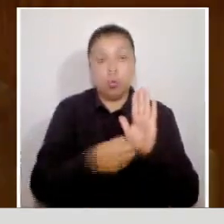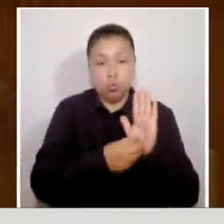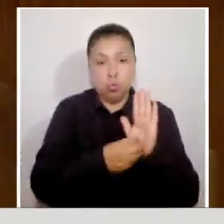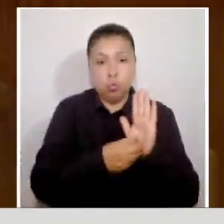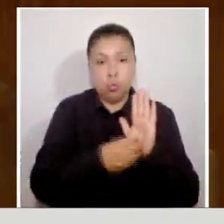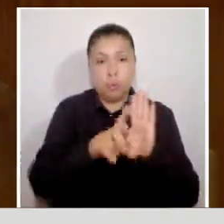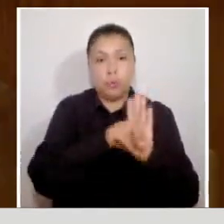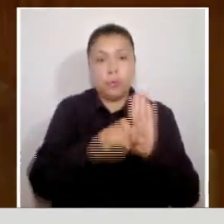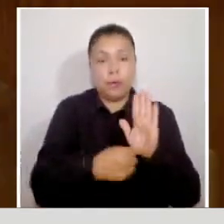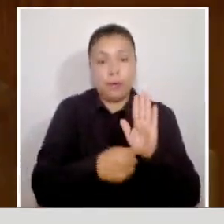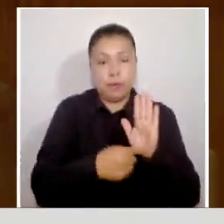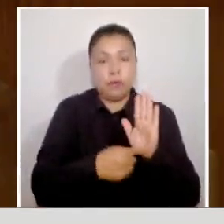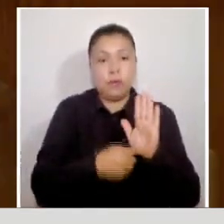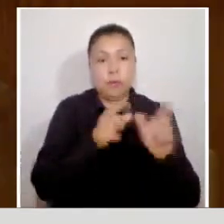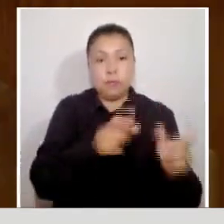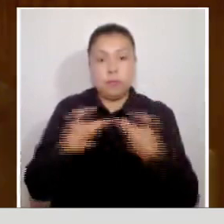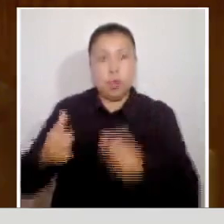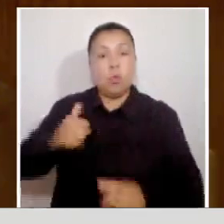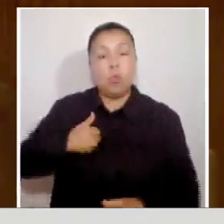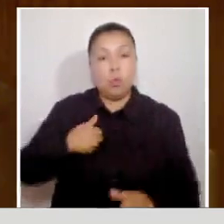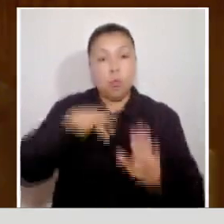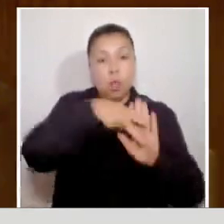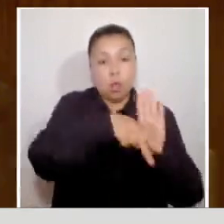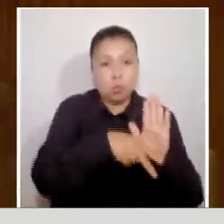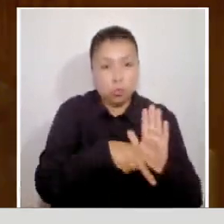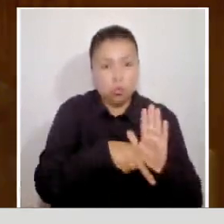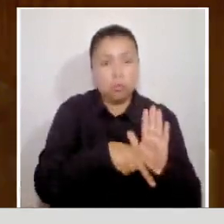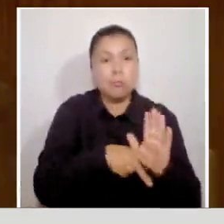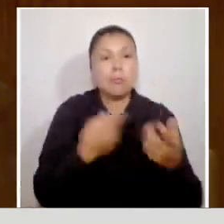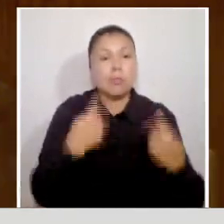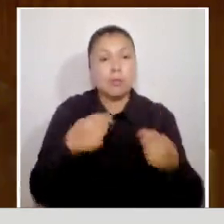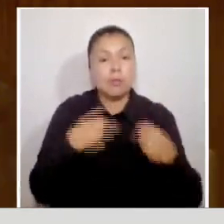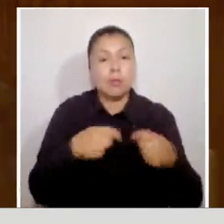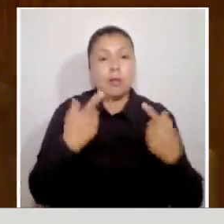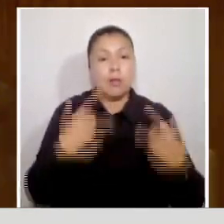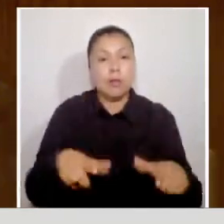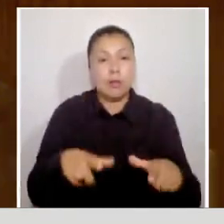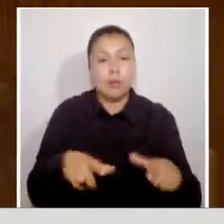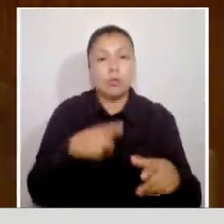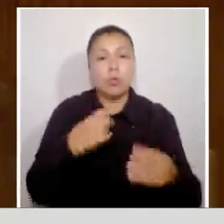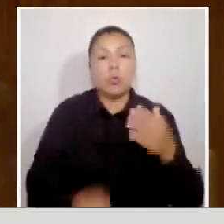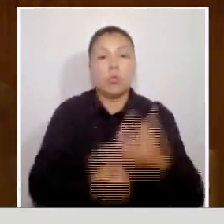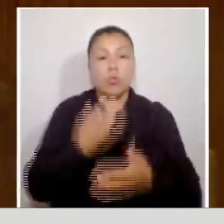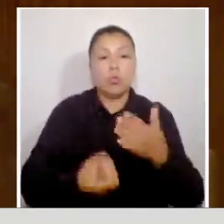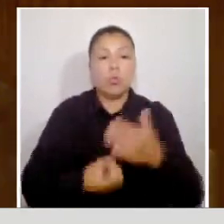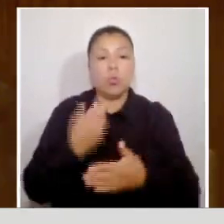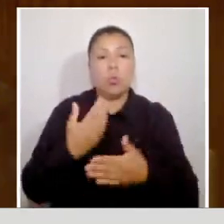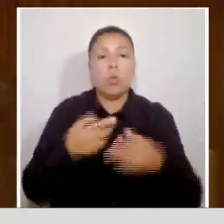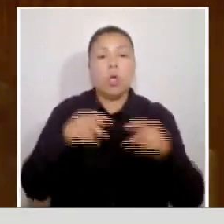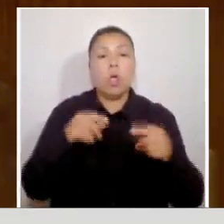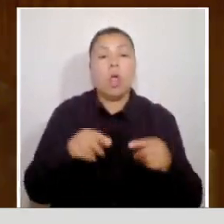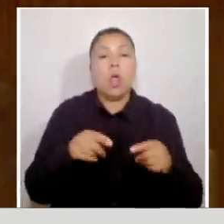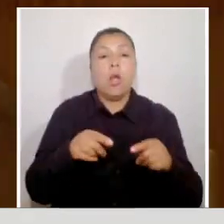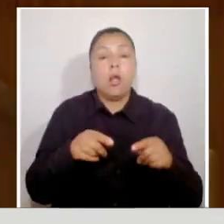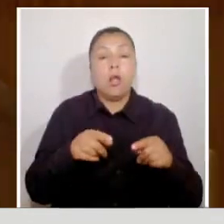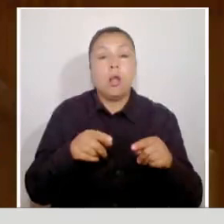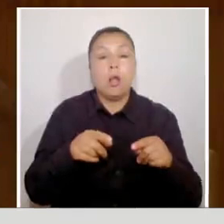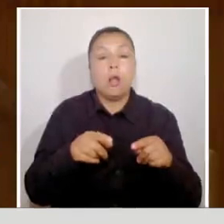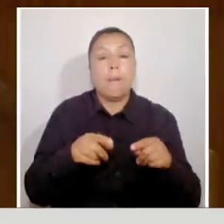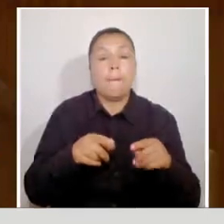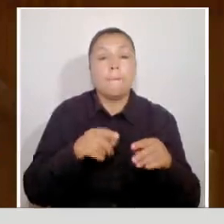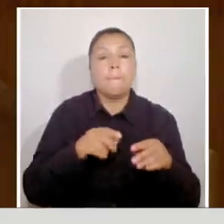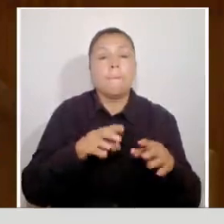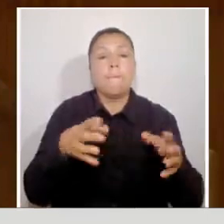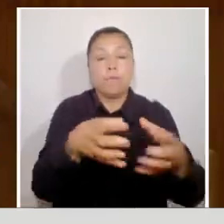fiscalización de cumplimiento de dichas normas corresponda a la dirección general de movilización nacional a las comandancias de las guarniciones de las fuerzas